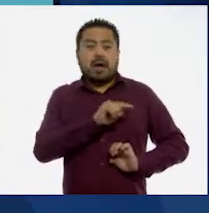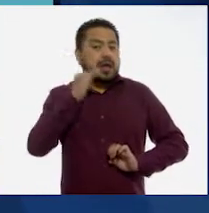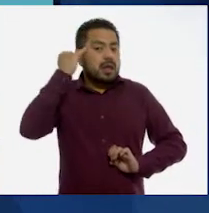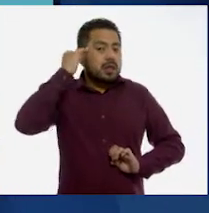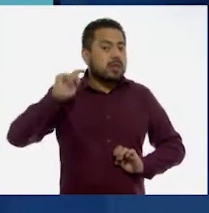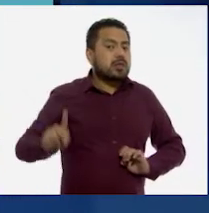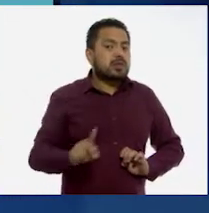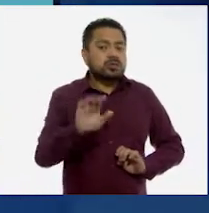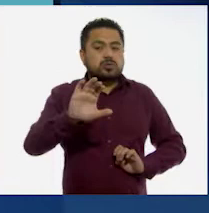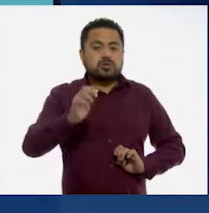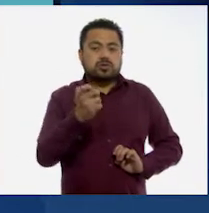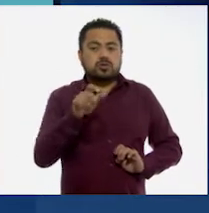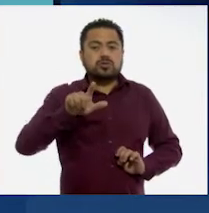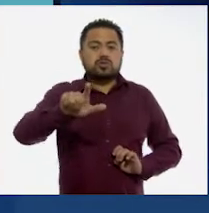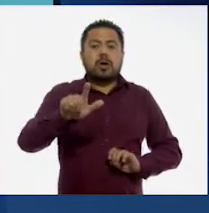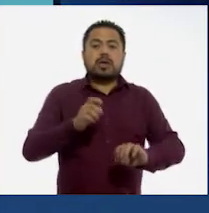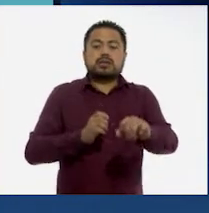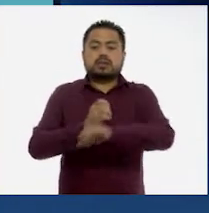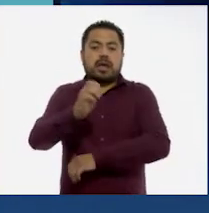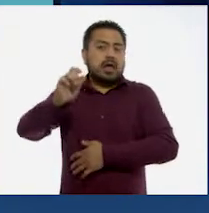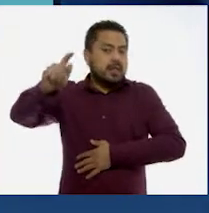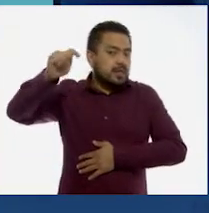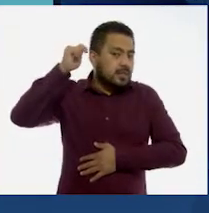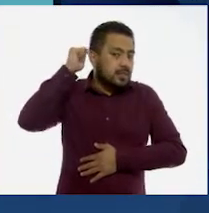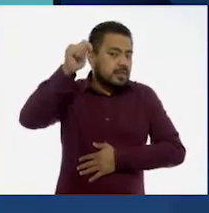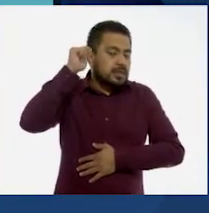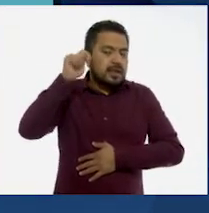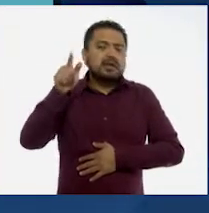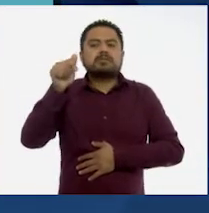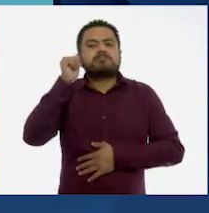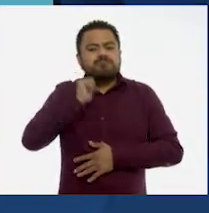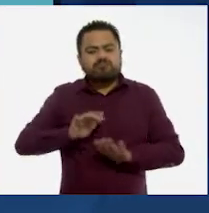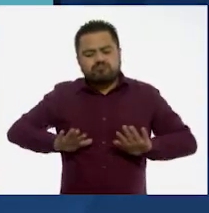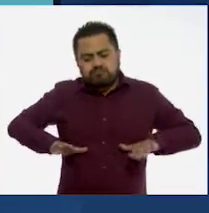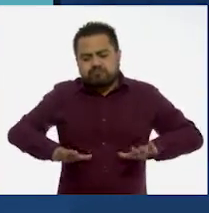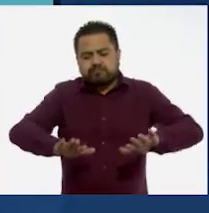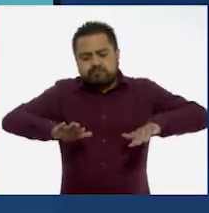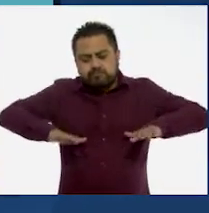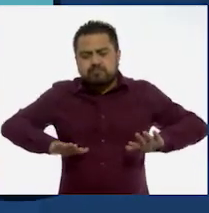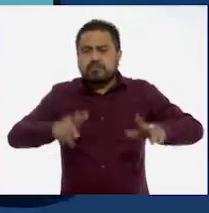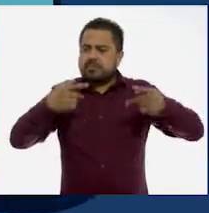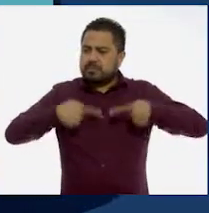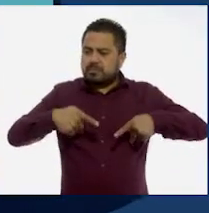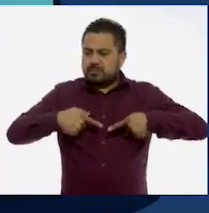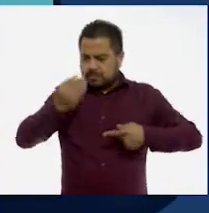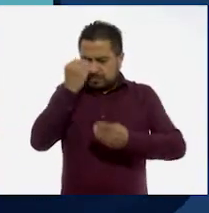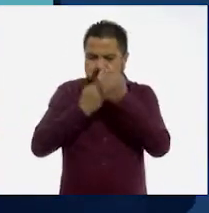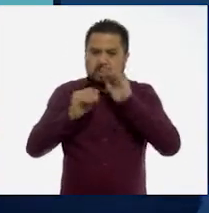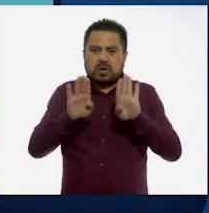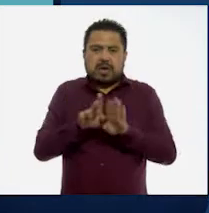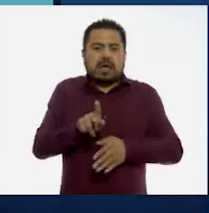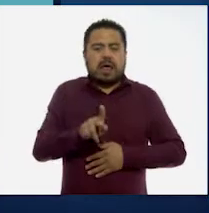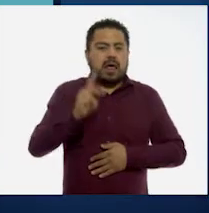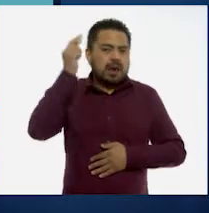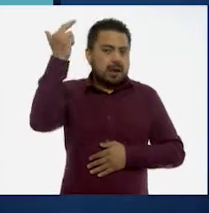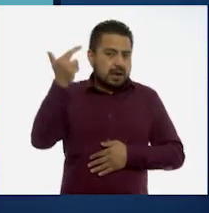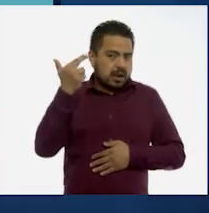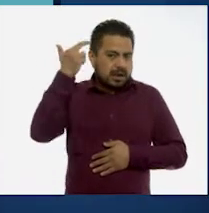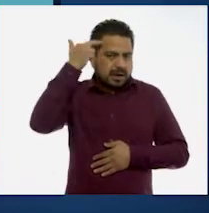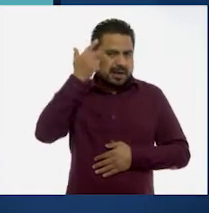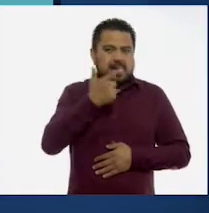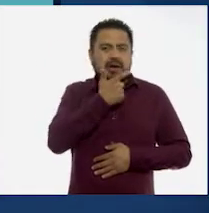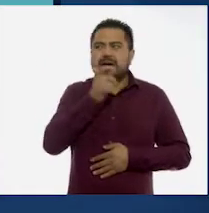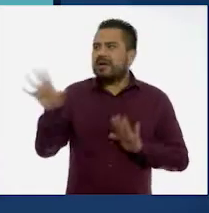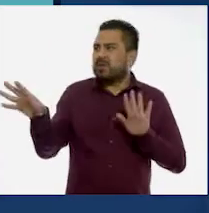indígena chol del estado de Tabasco. Le gustaba confeccionar su ropa y vestirse como si fuera la reina de Inglaterra. Así